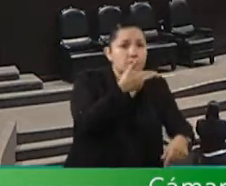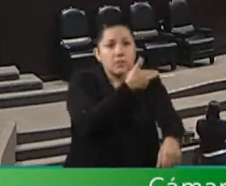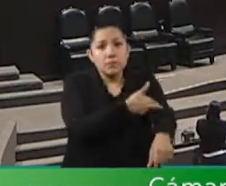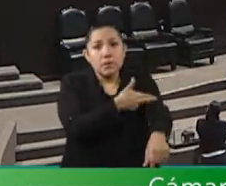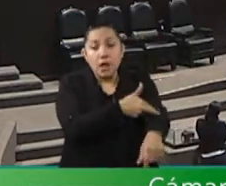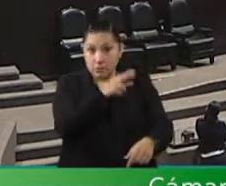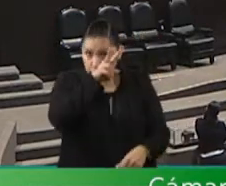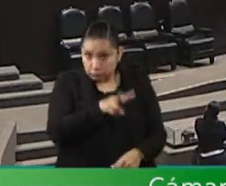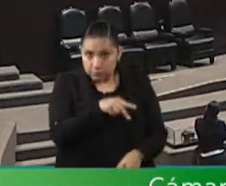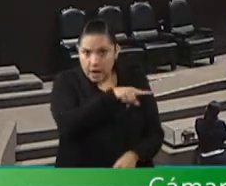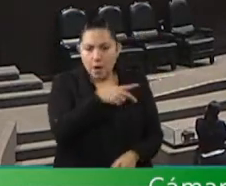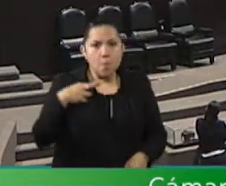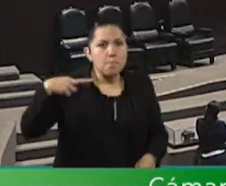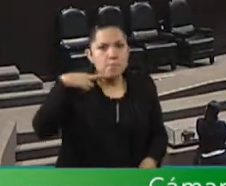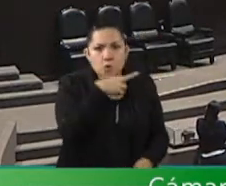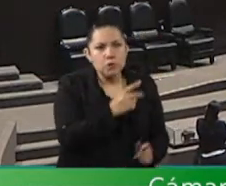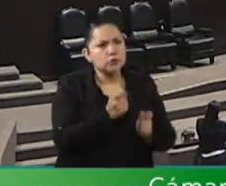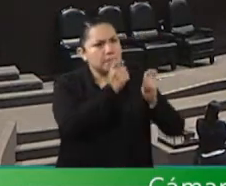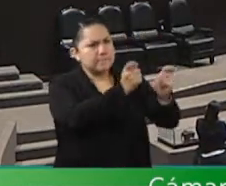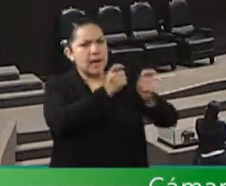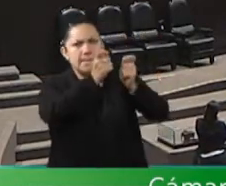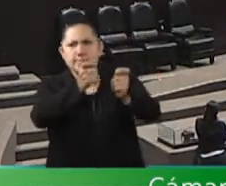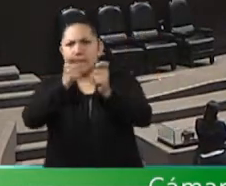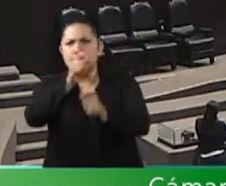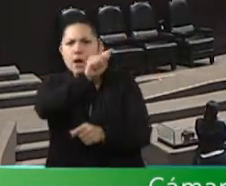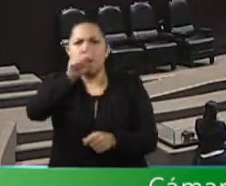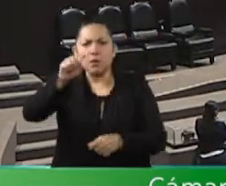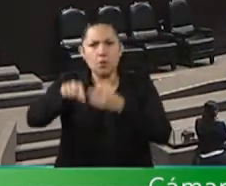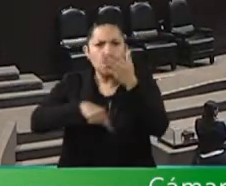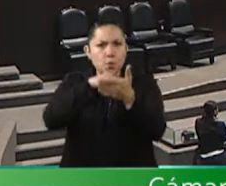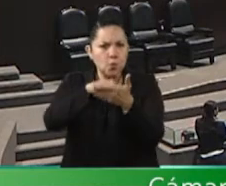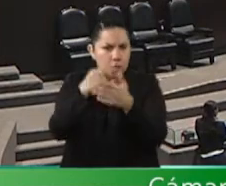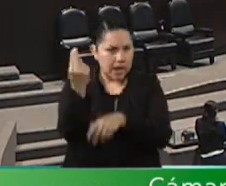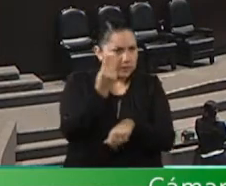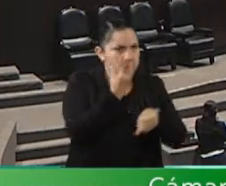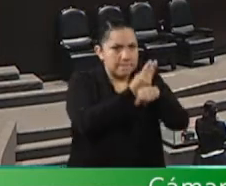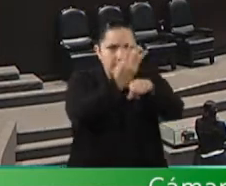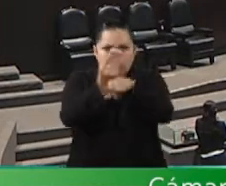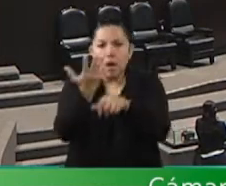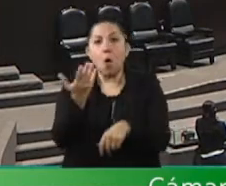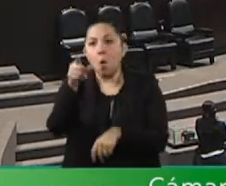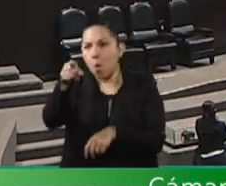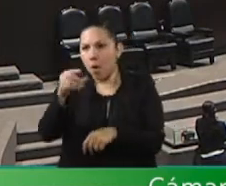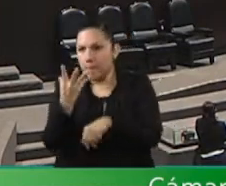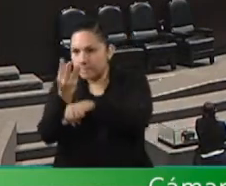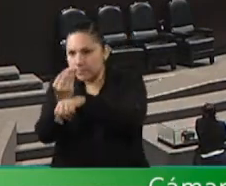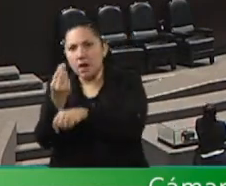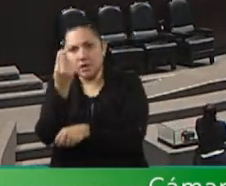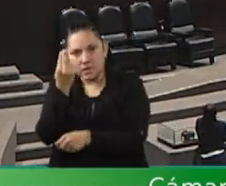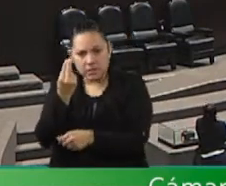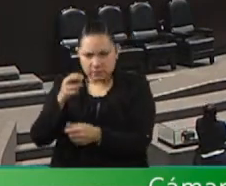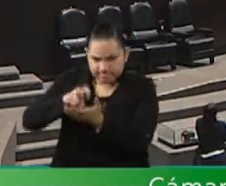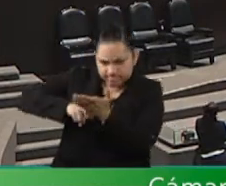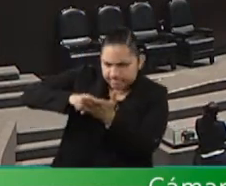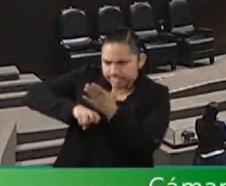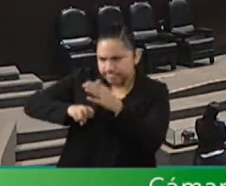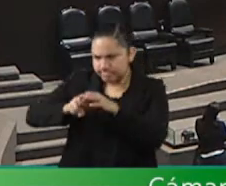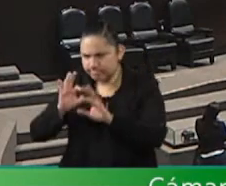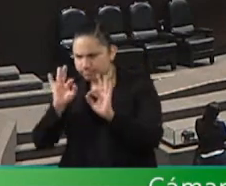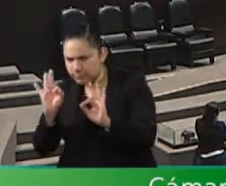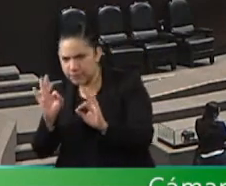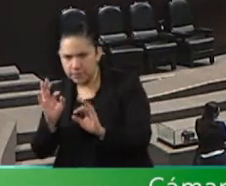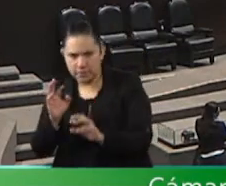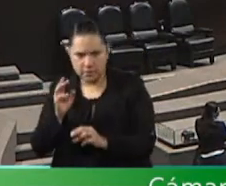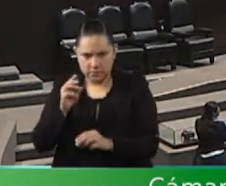necesidades de expansión y mantenimiento. Además, las empresas estatales funcionan con presupuestos públicos que son aprobados con